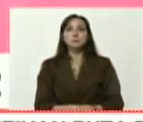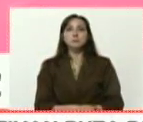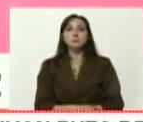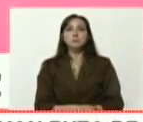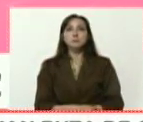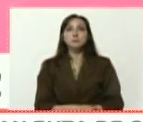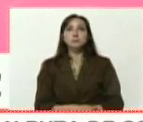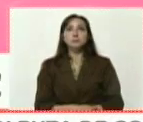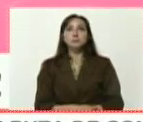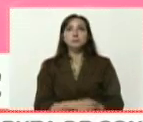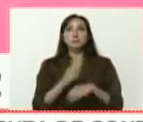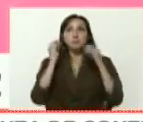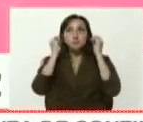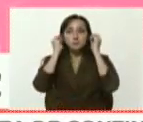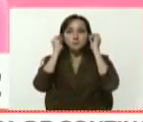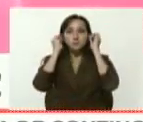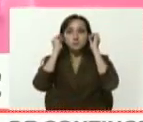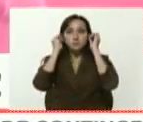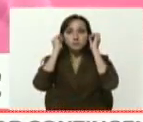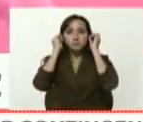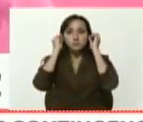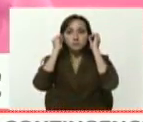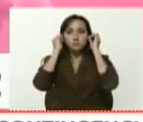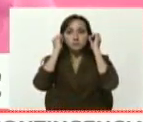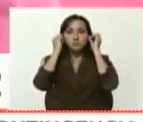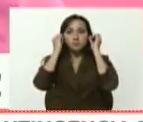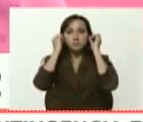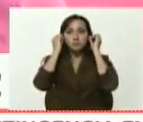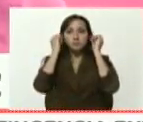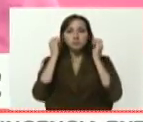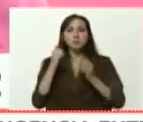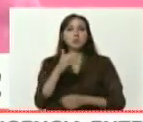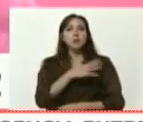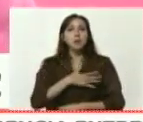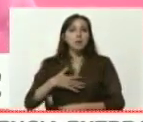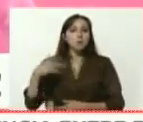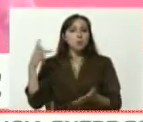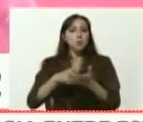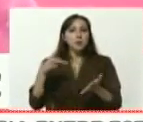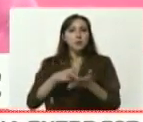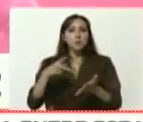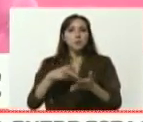nuestra República. Y quisimos venir acá desprovistos de cargos.